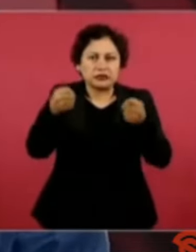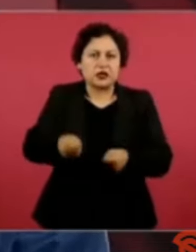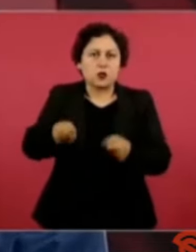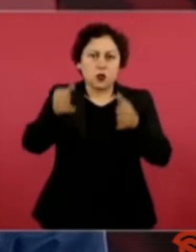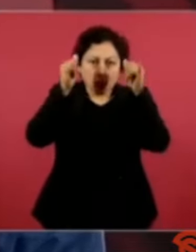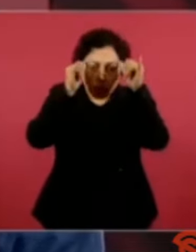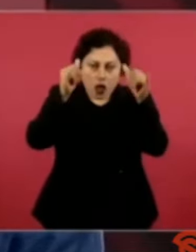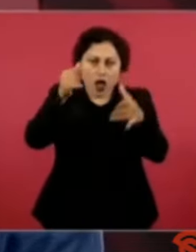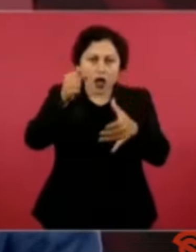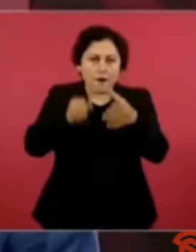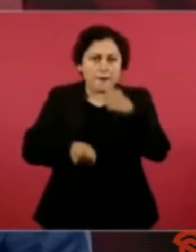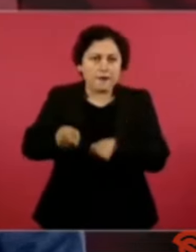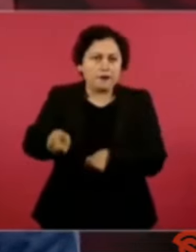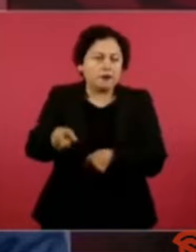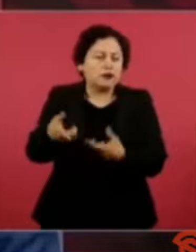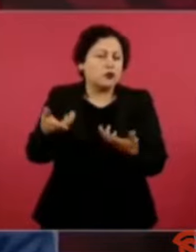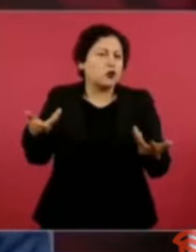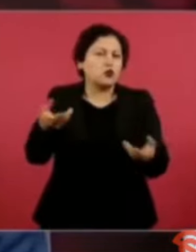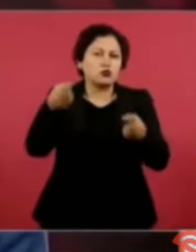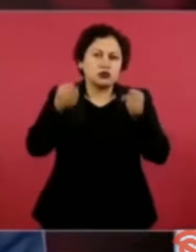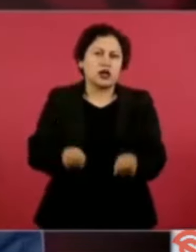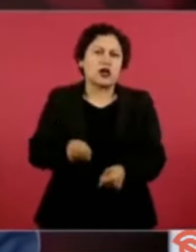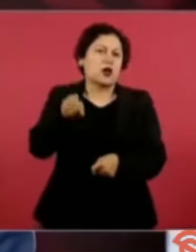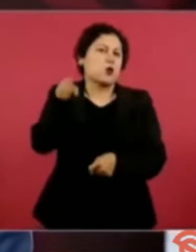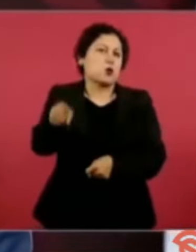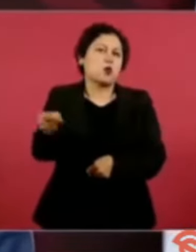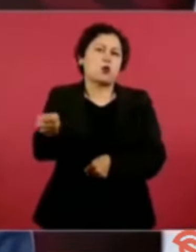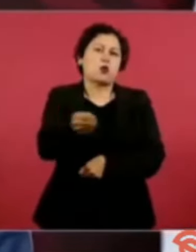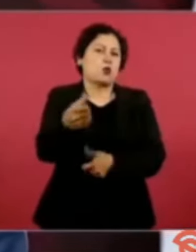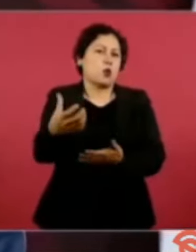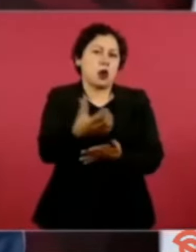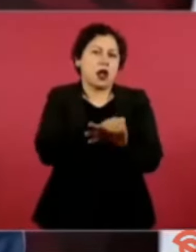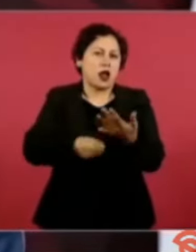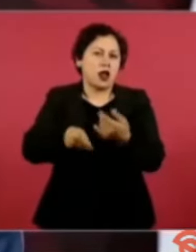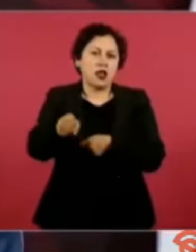Pero si van a el resto del país, pues